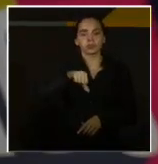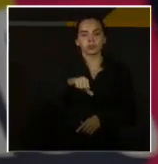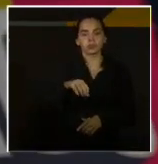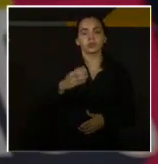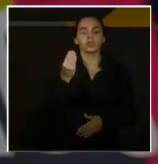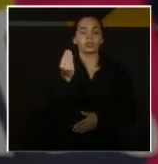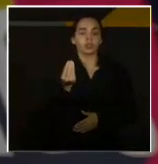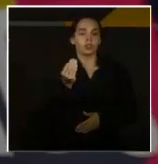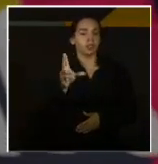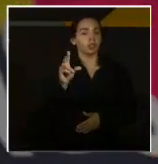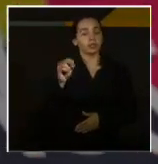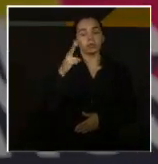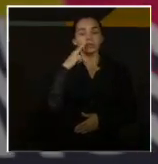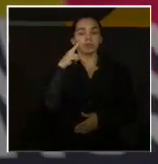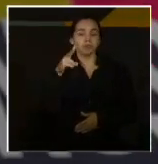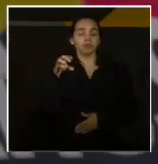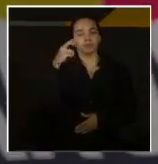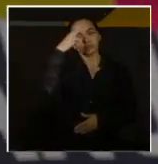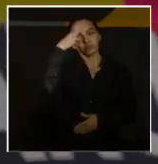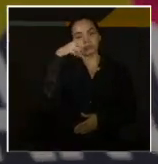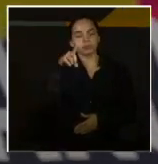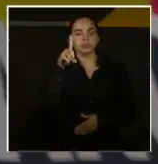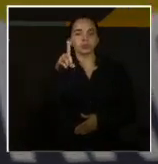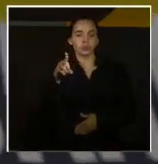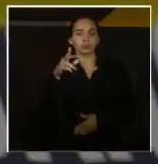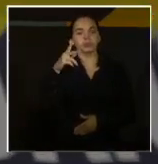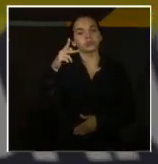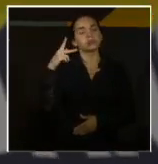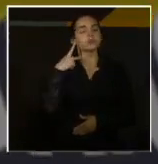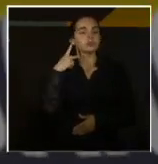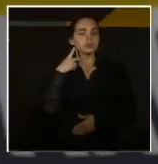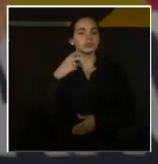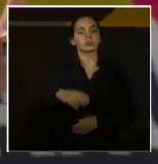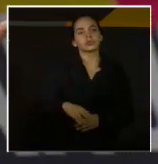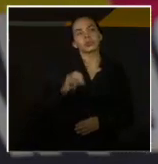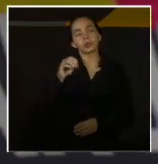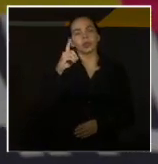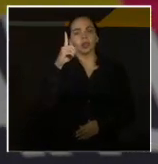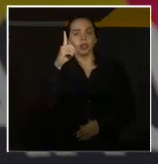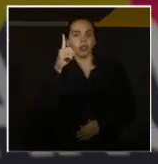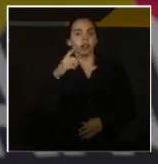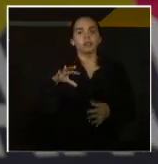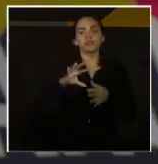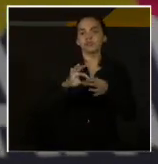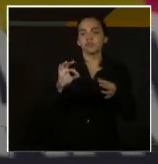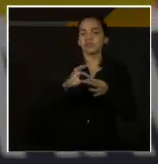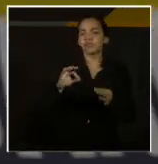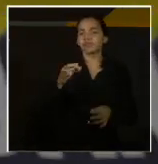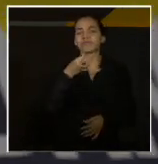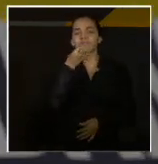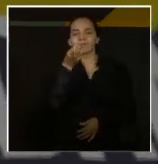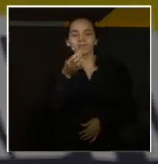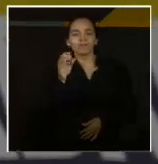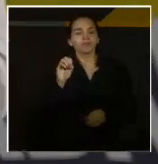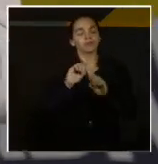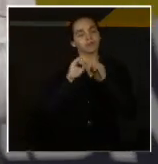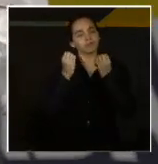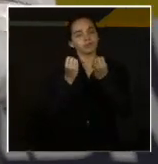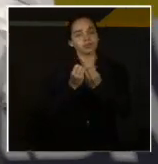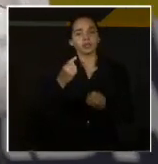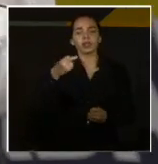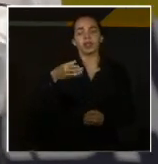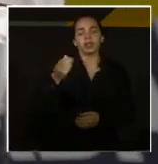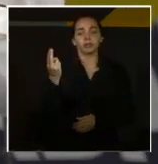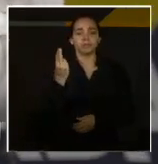demanda no verse como el México de un solo partido político, de una sola expresión social. El México de hoy demanda